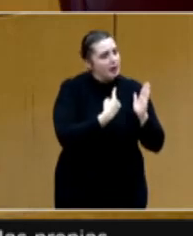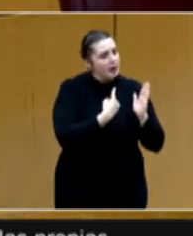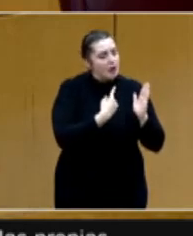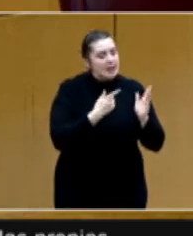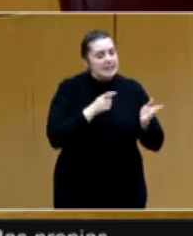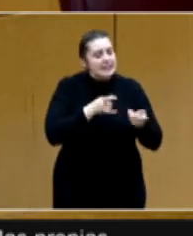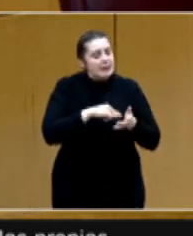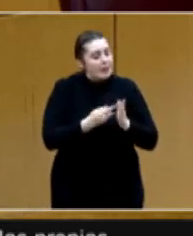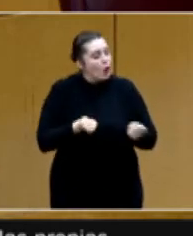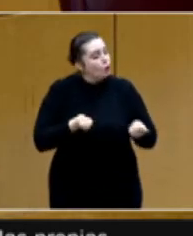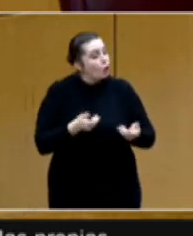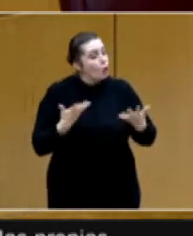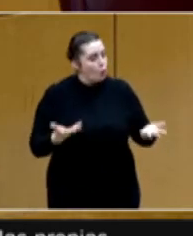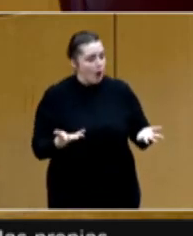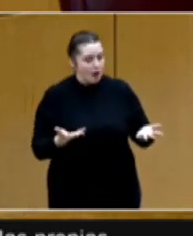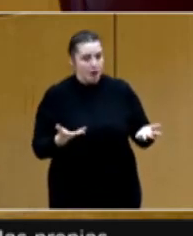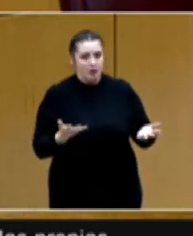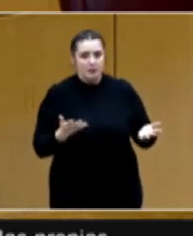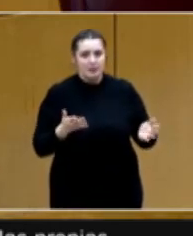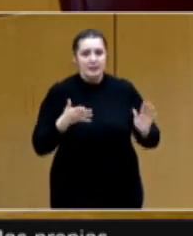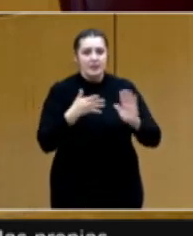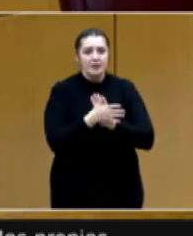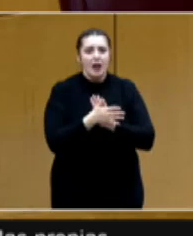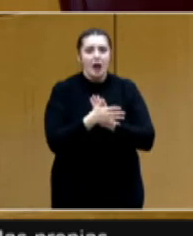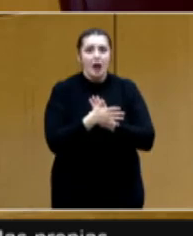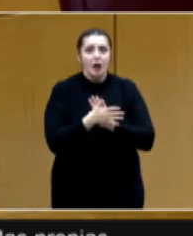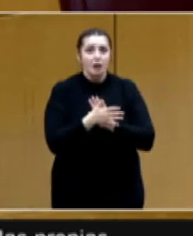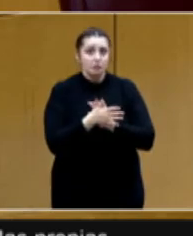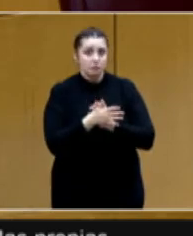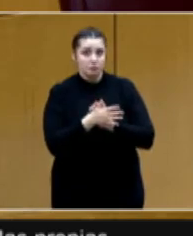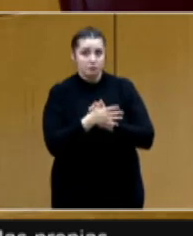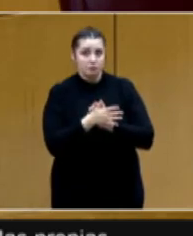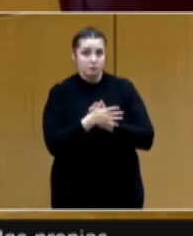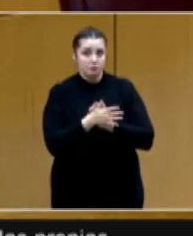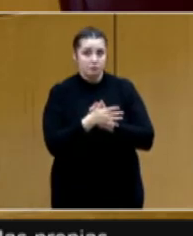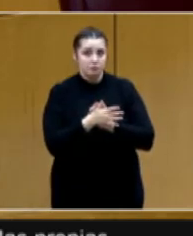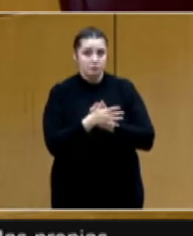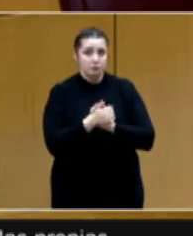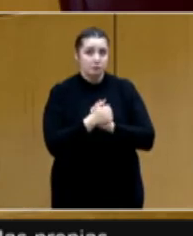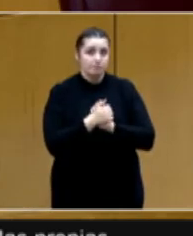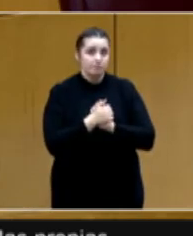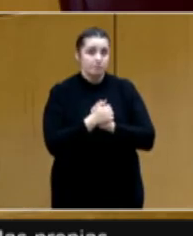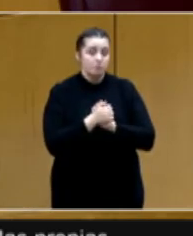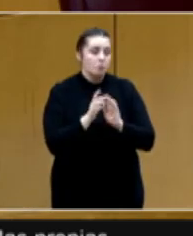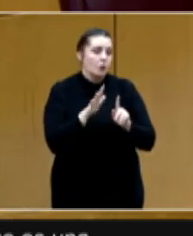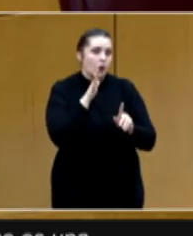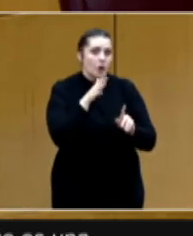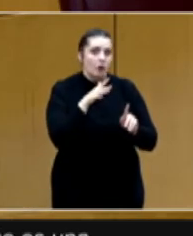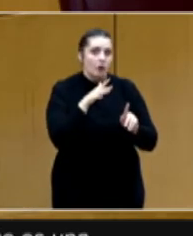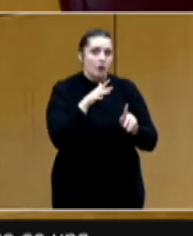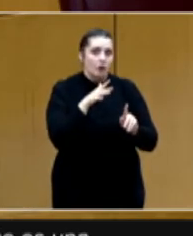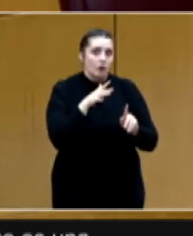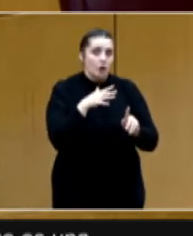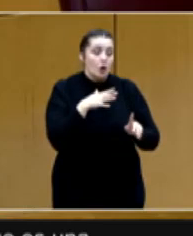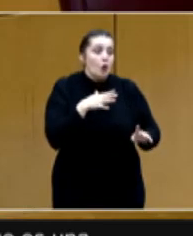medidas no que es también es una cosa muy interesante que no no solamente es que en este caso bueno no voy a decir el nombre